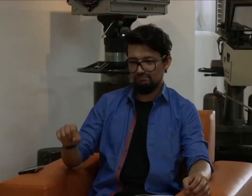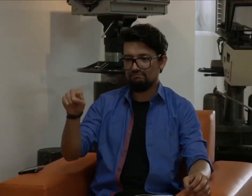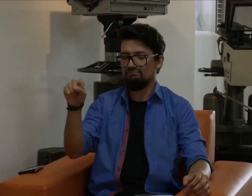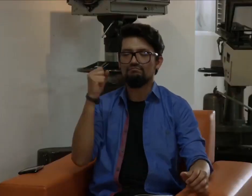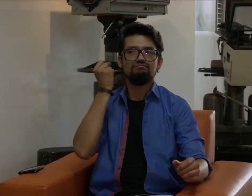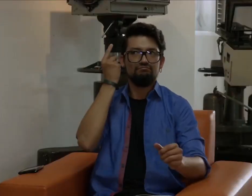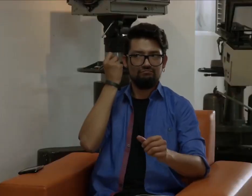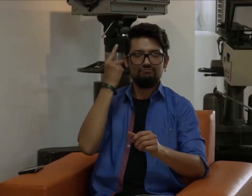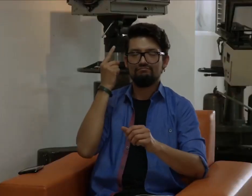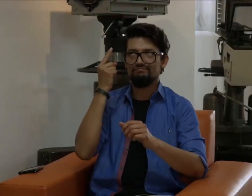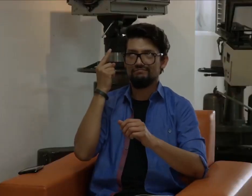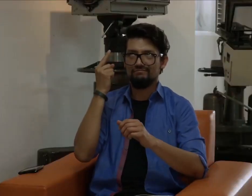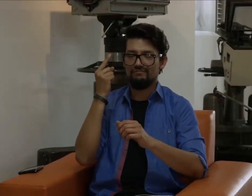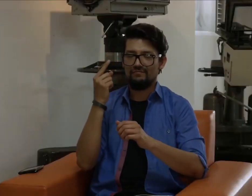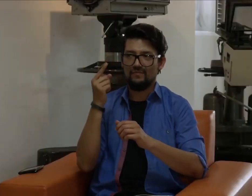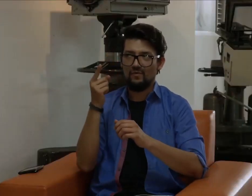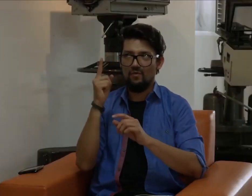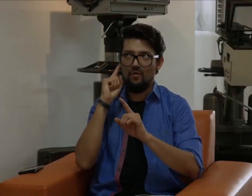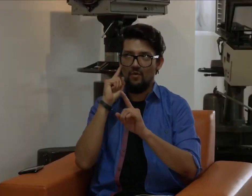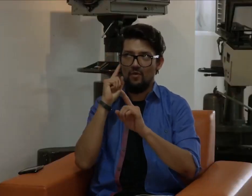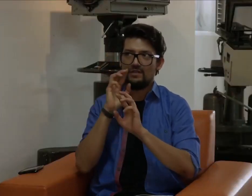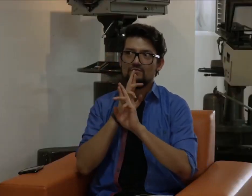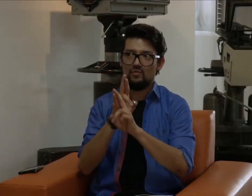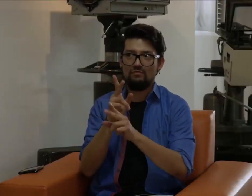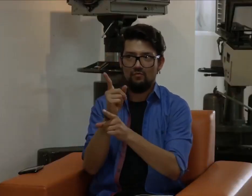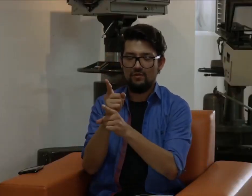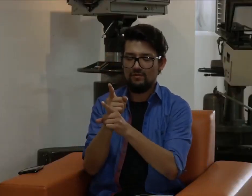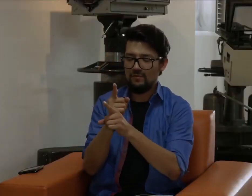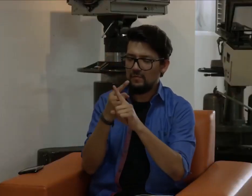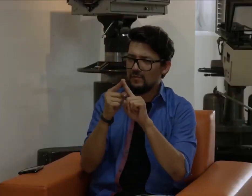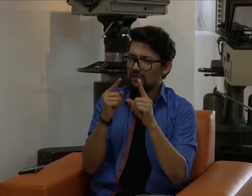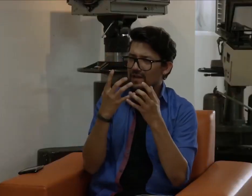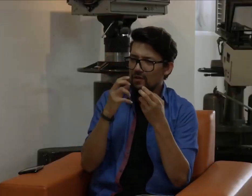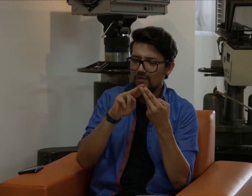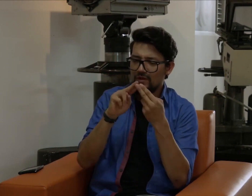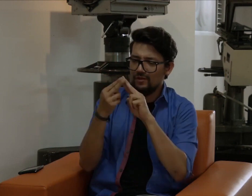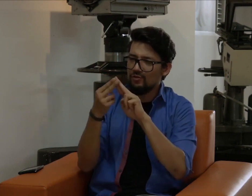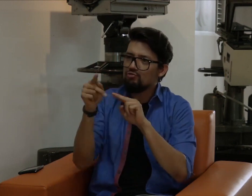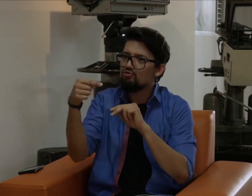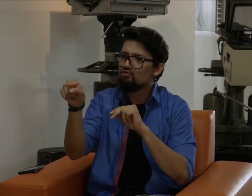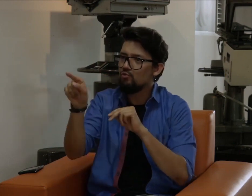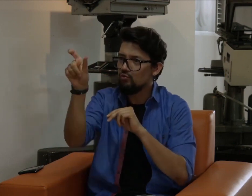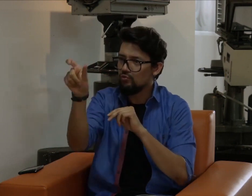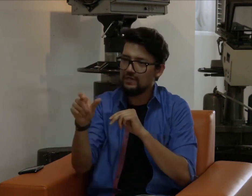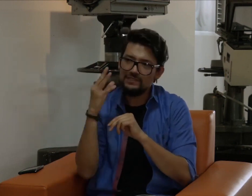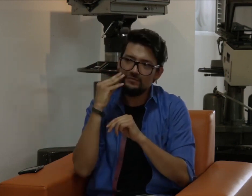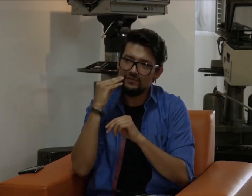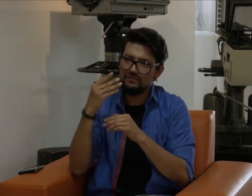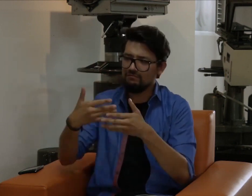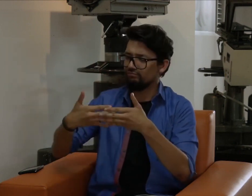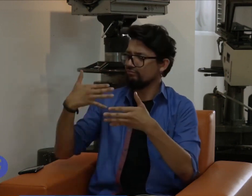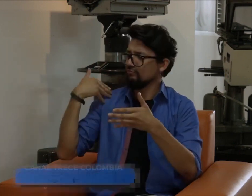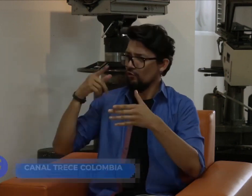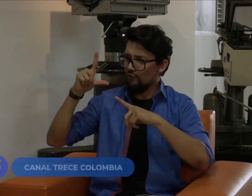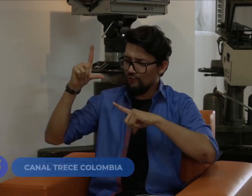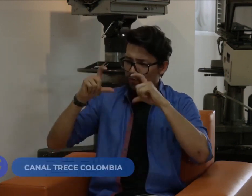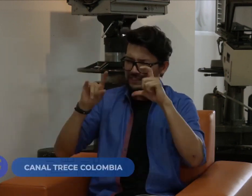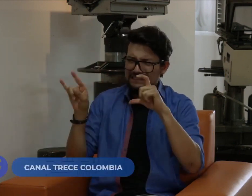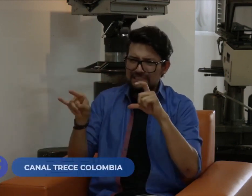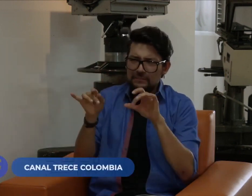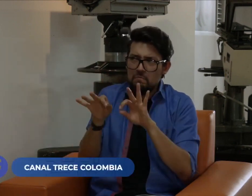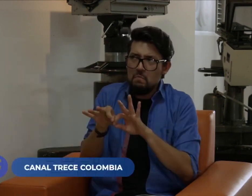Muy interesante eso que nos cuentas, Filiberto. Ahora me gustaría saber, tienes 40 años de experiencia